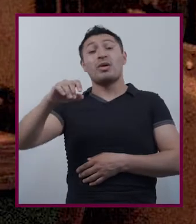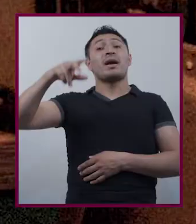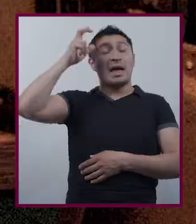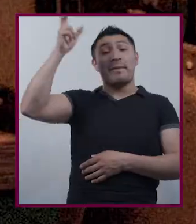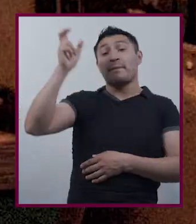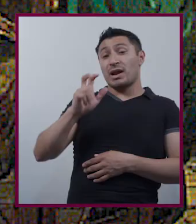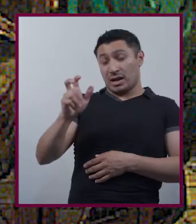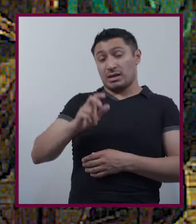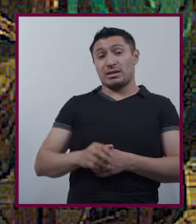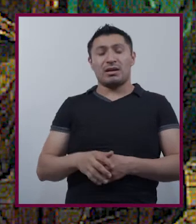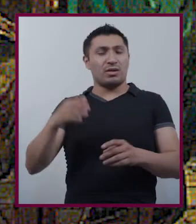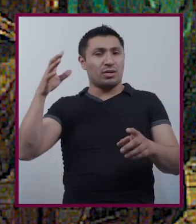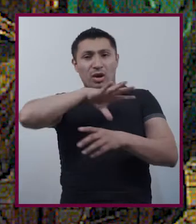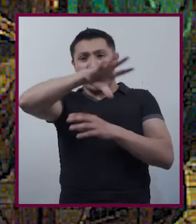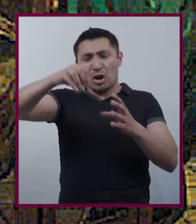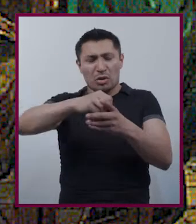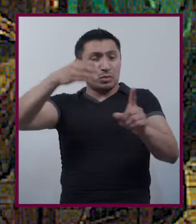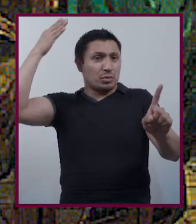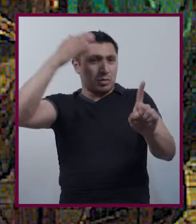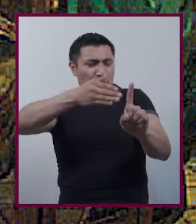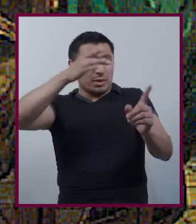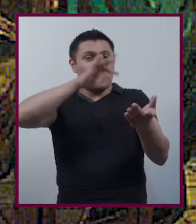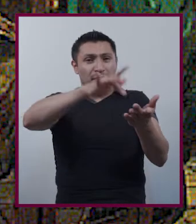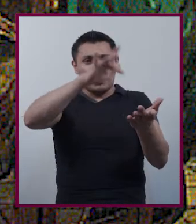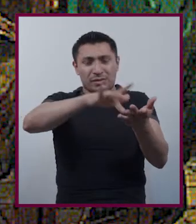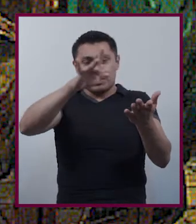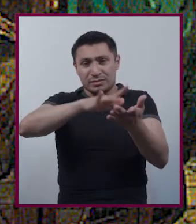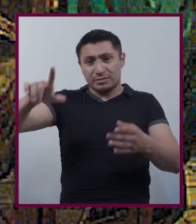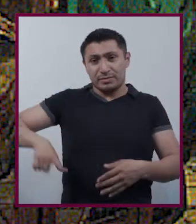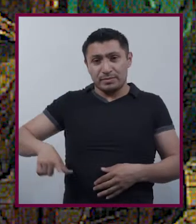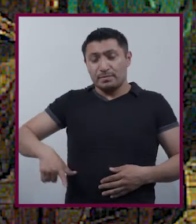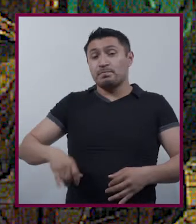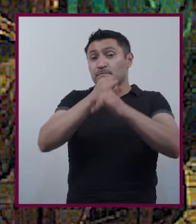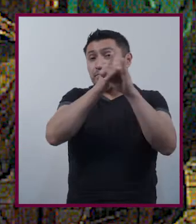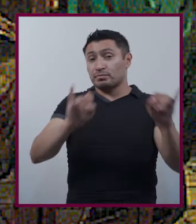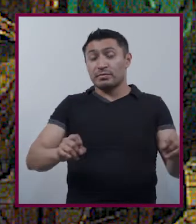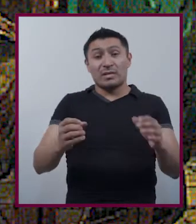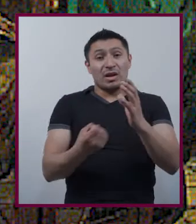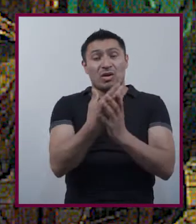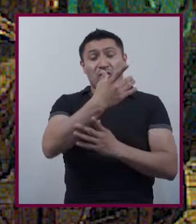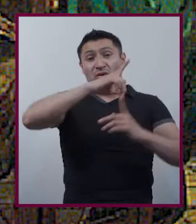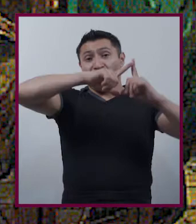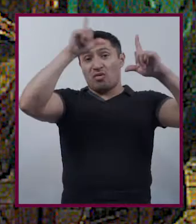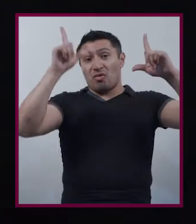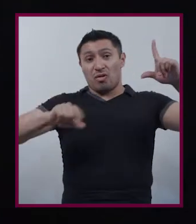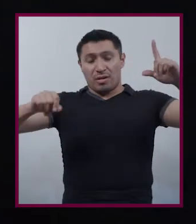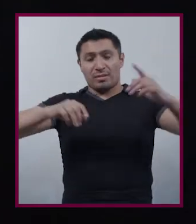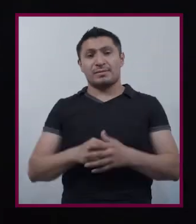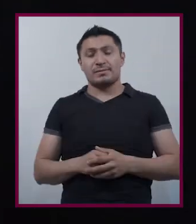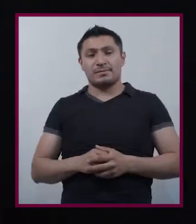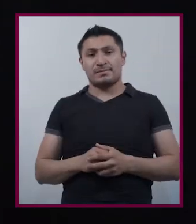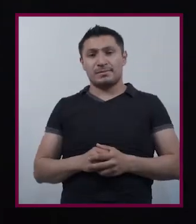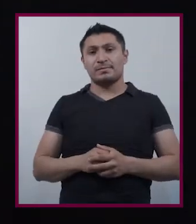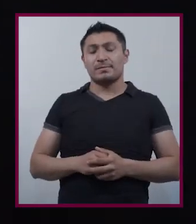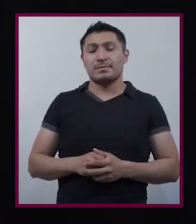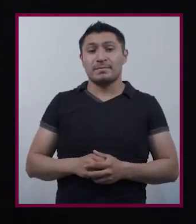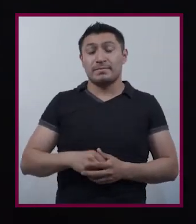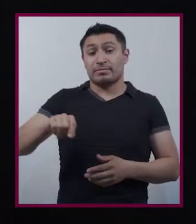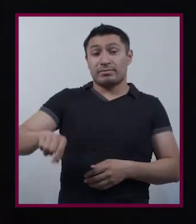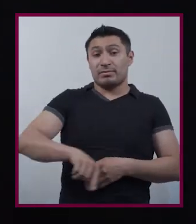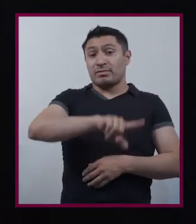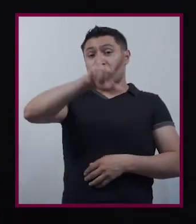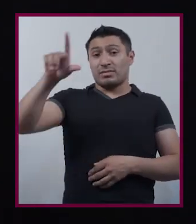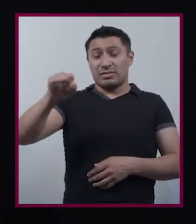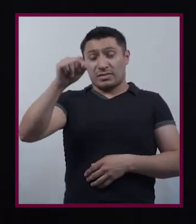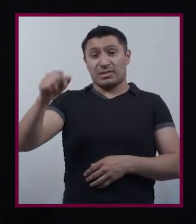Miguel Hidalgo, con el propósito de constituir un gobierno autónomo en la Nueva España. Después, durante el desarrollo